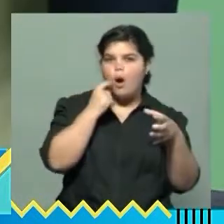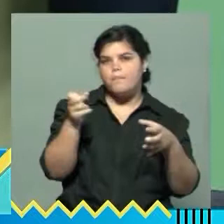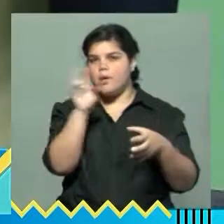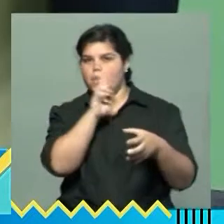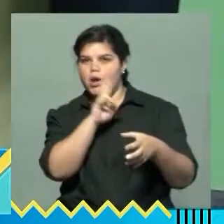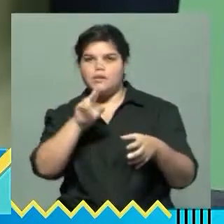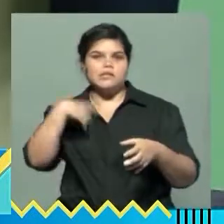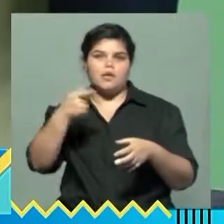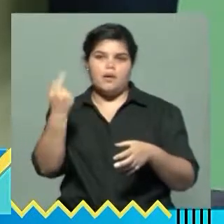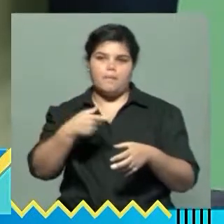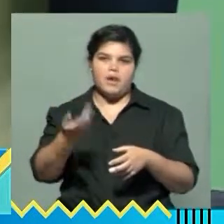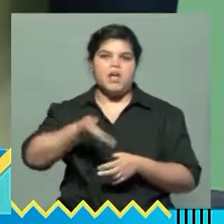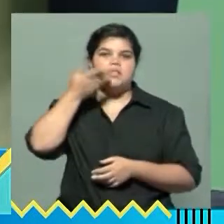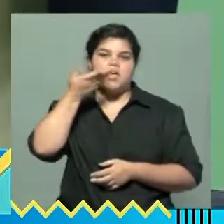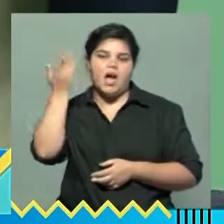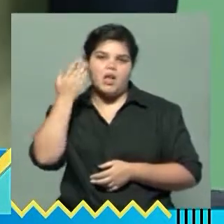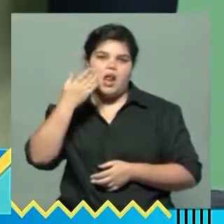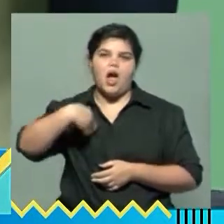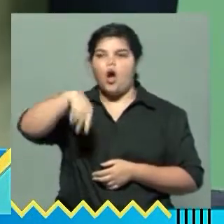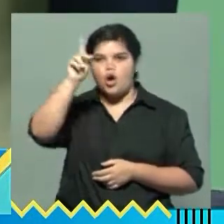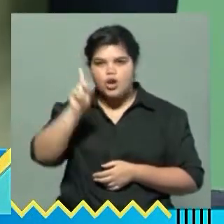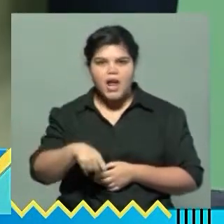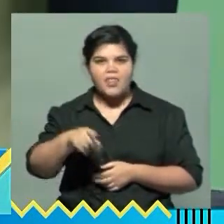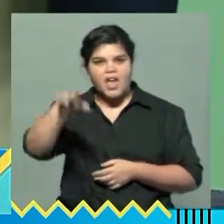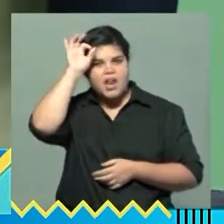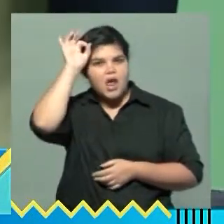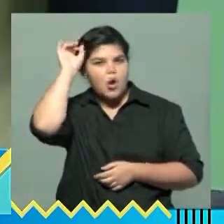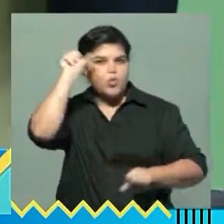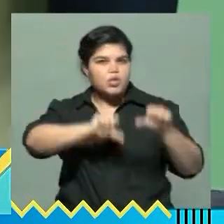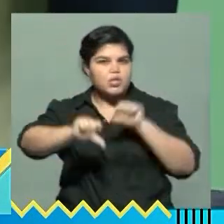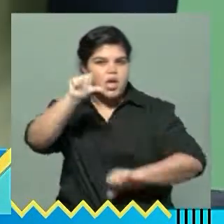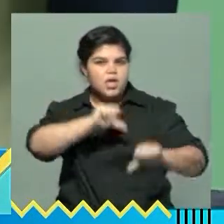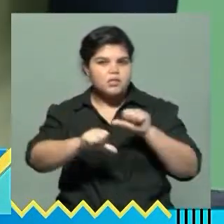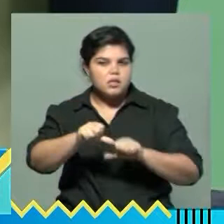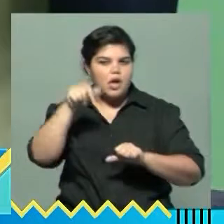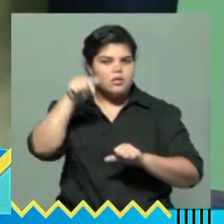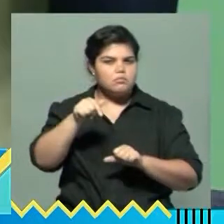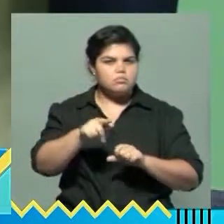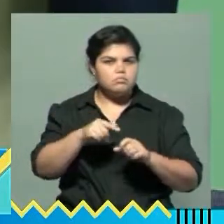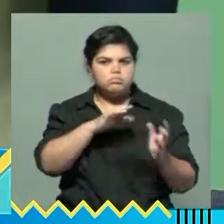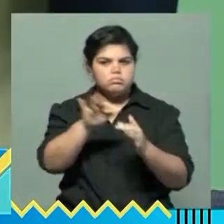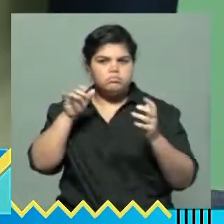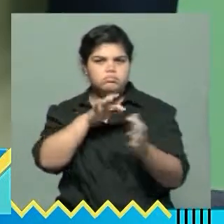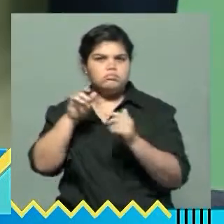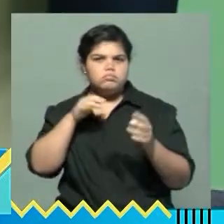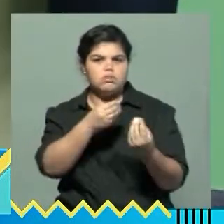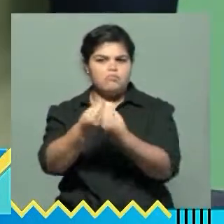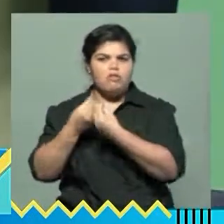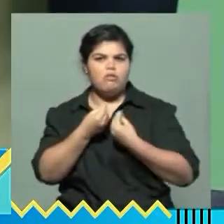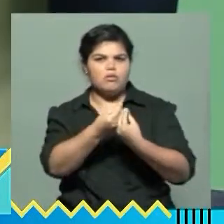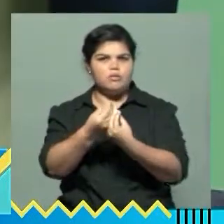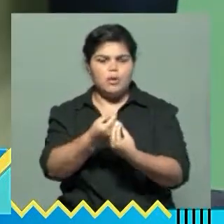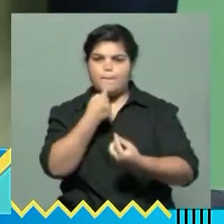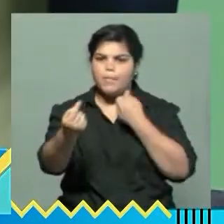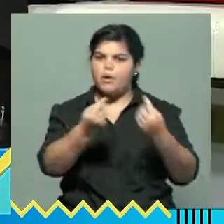los vemos en jornadas de neurociencias y de alguna forma da mucho que hablar y muchas personas hablan del tema. Bueno, consultarles